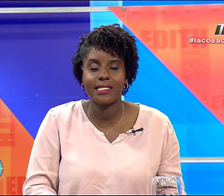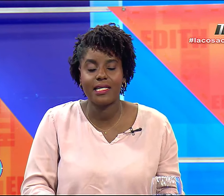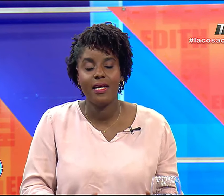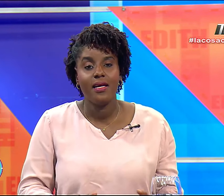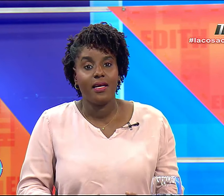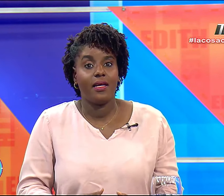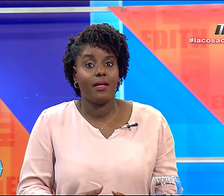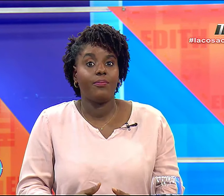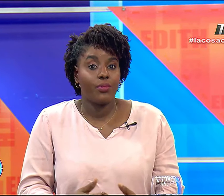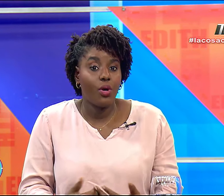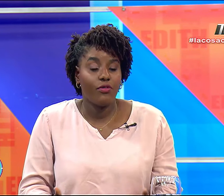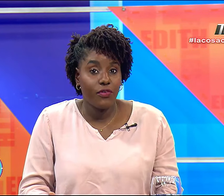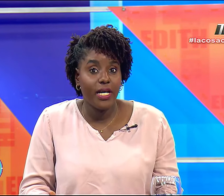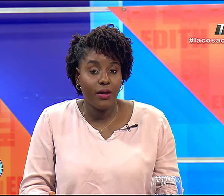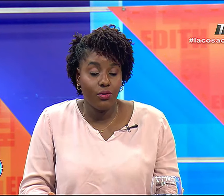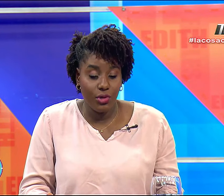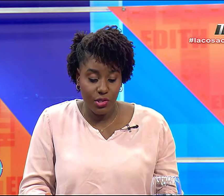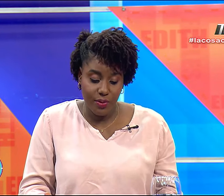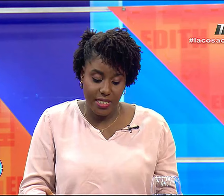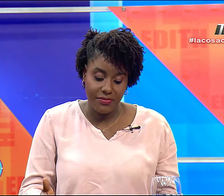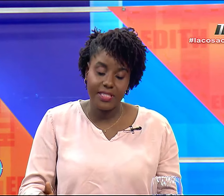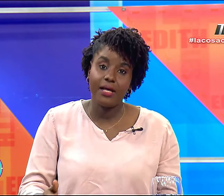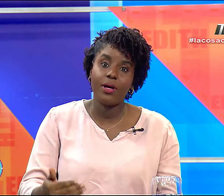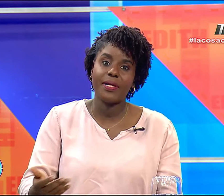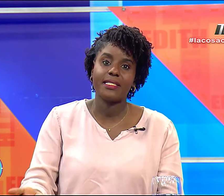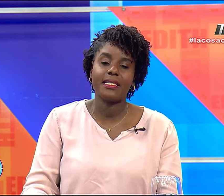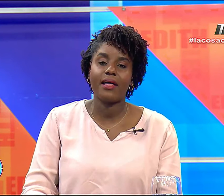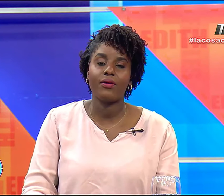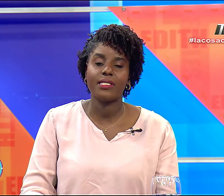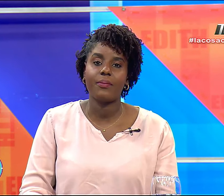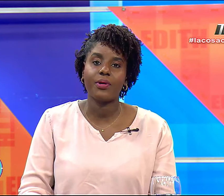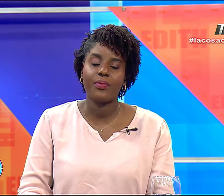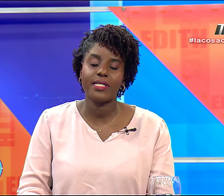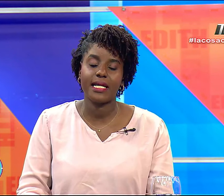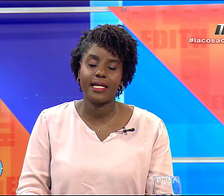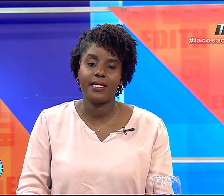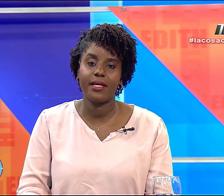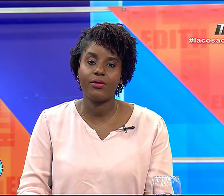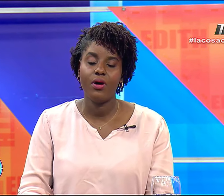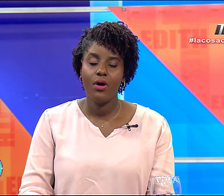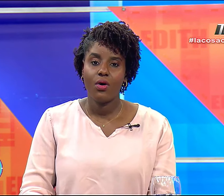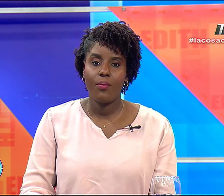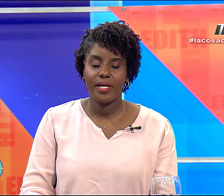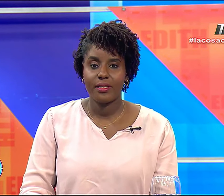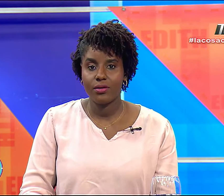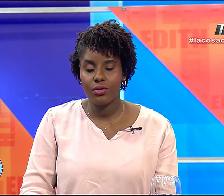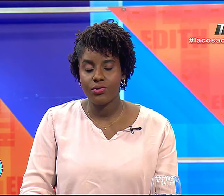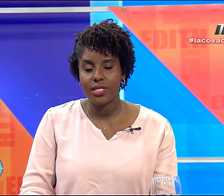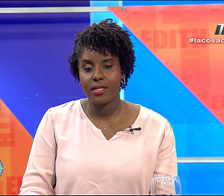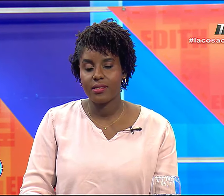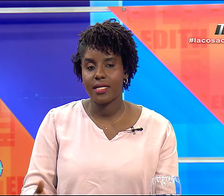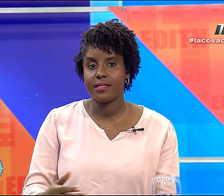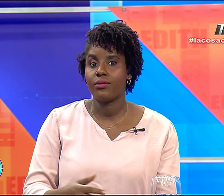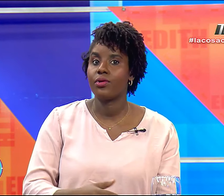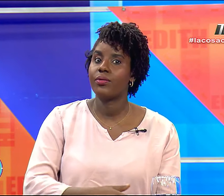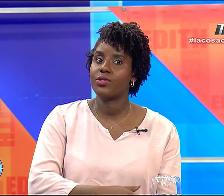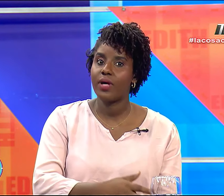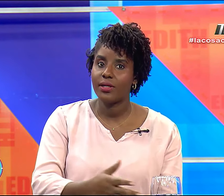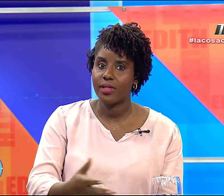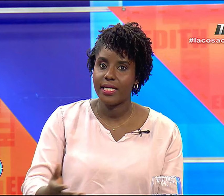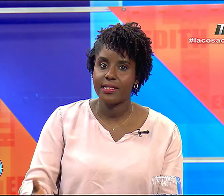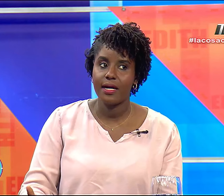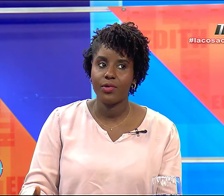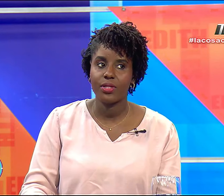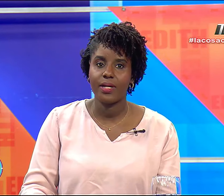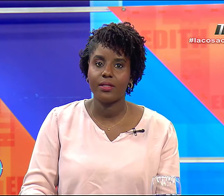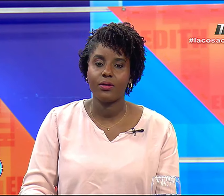que sí, como fue uno de los más afectados, ha presentado esa propuesta que quiero compartir con ustedes en ese audiovisual donde